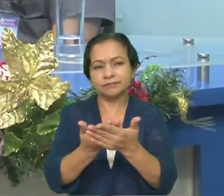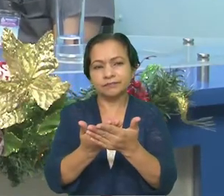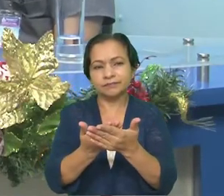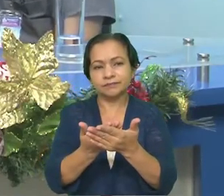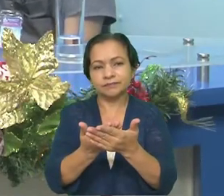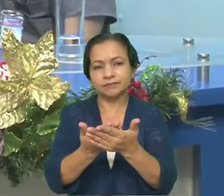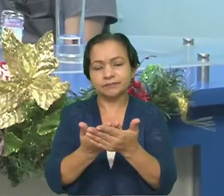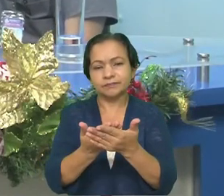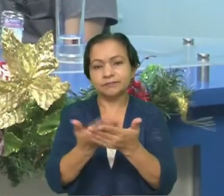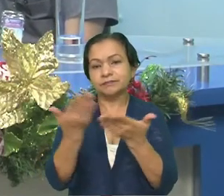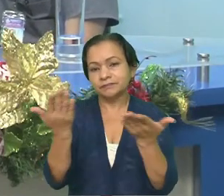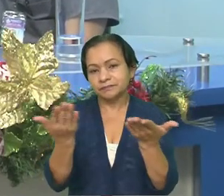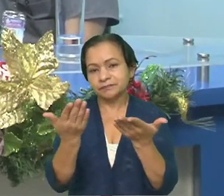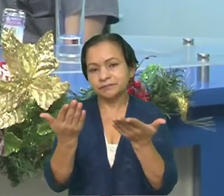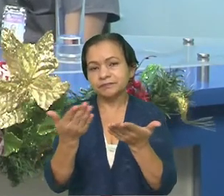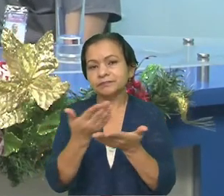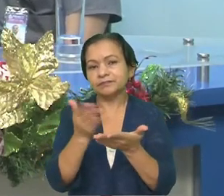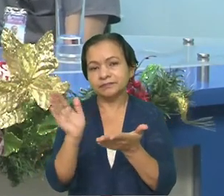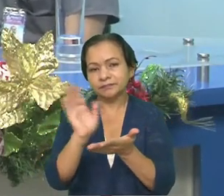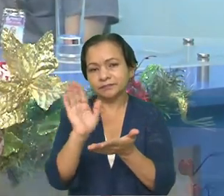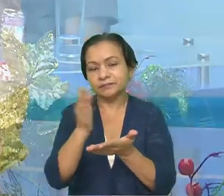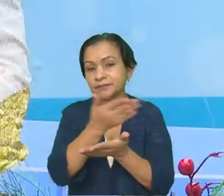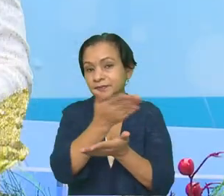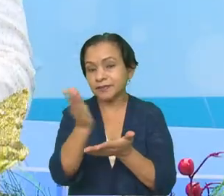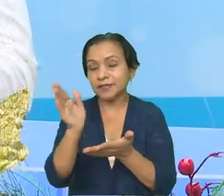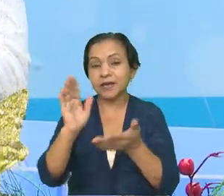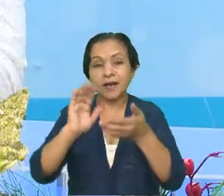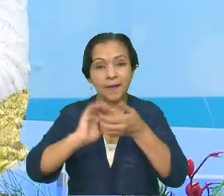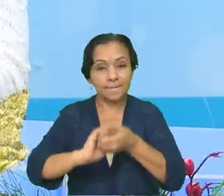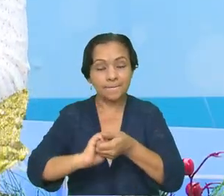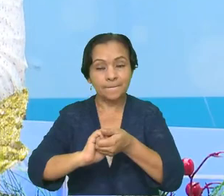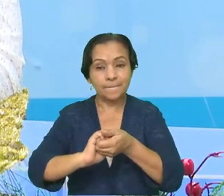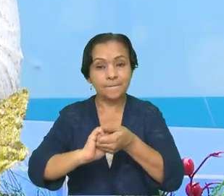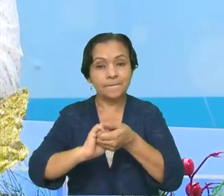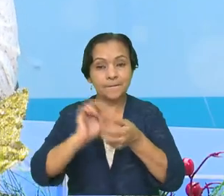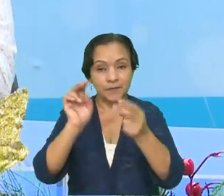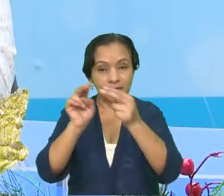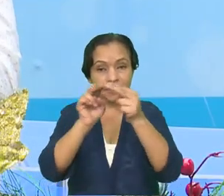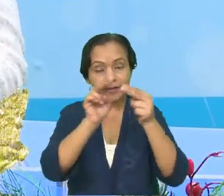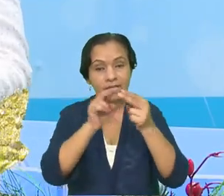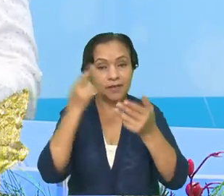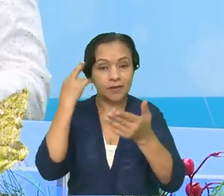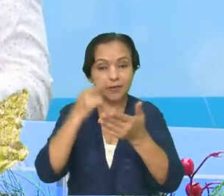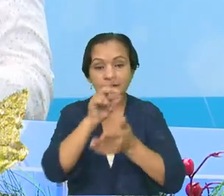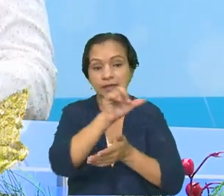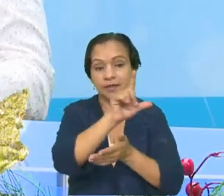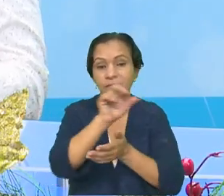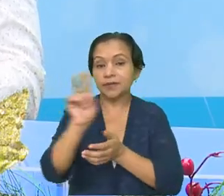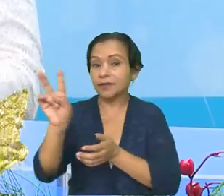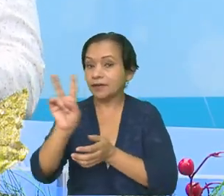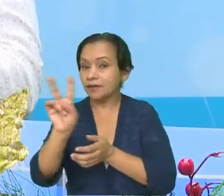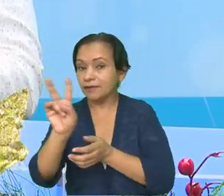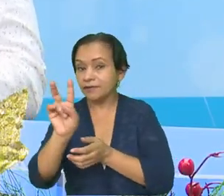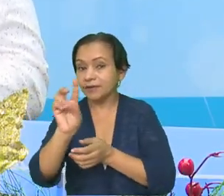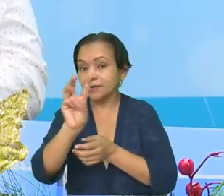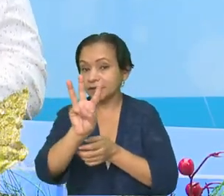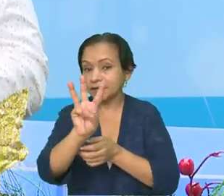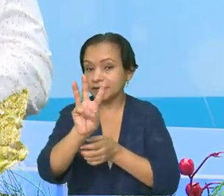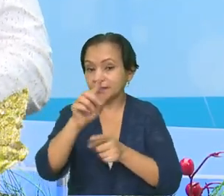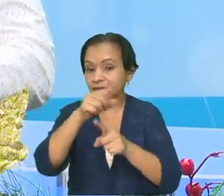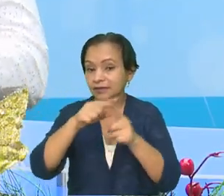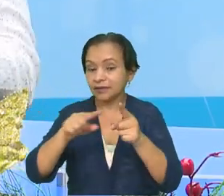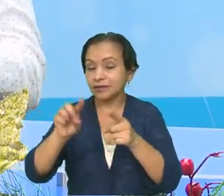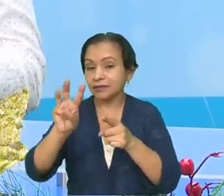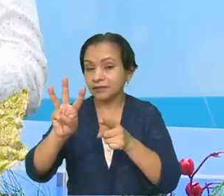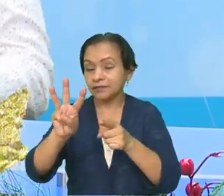y nos despedimos de la audiencia. Gracias también a usted, amigos televidentes, por su excelente sintonía. Recuerde que de lunes a viernes, de 3 a 3 y media, tenemos